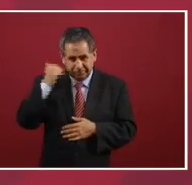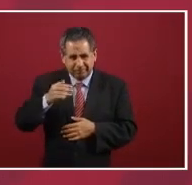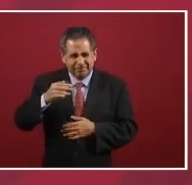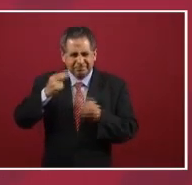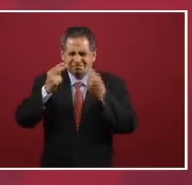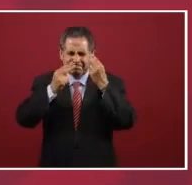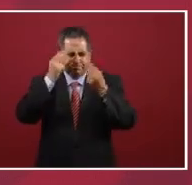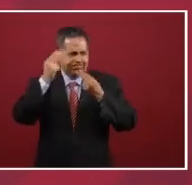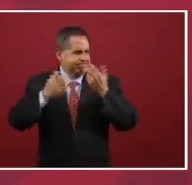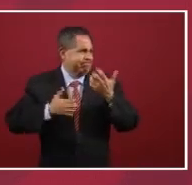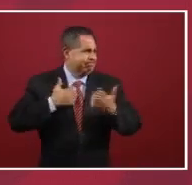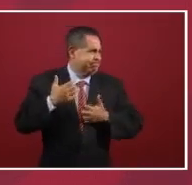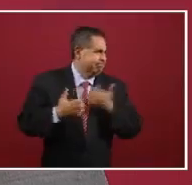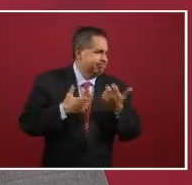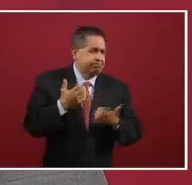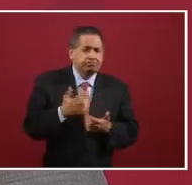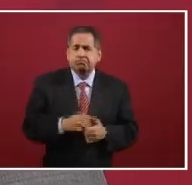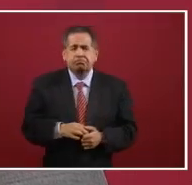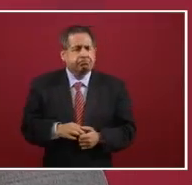¿no?